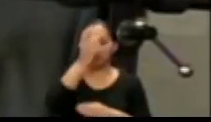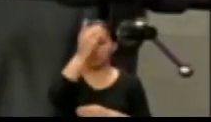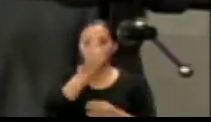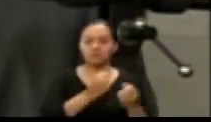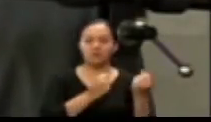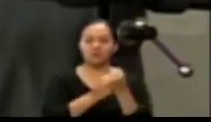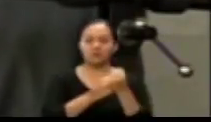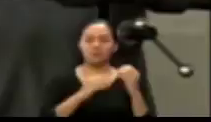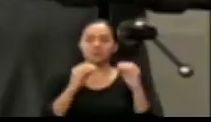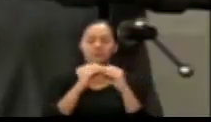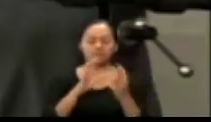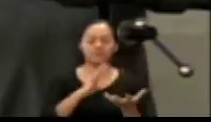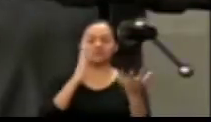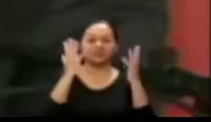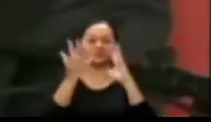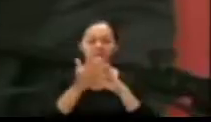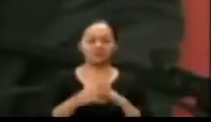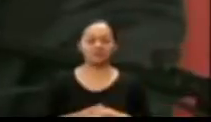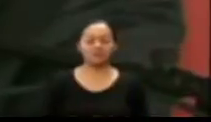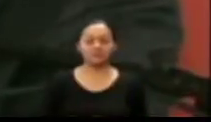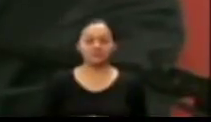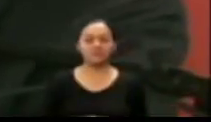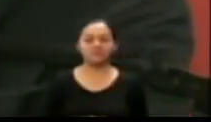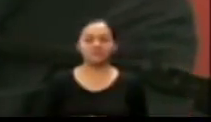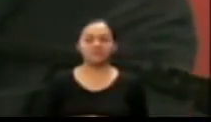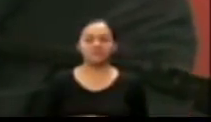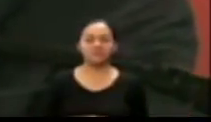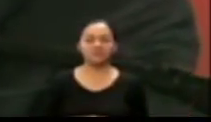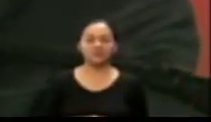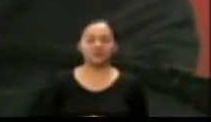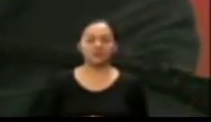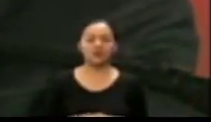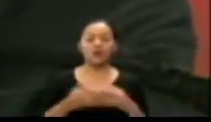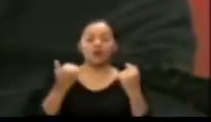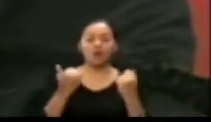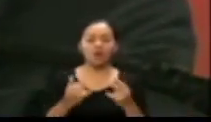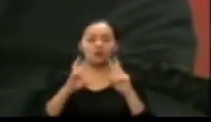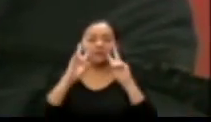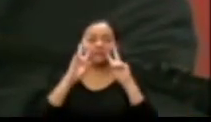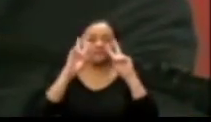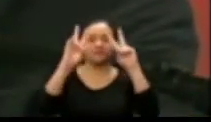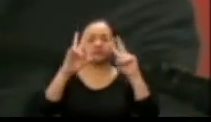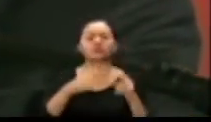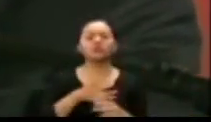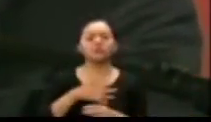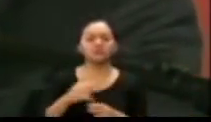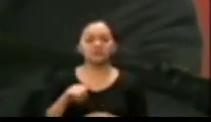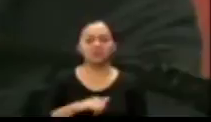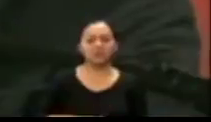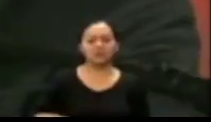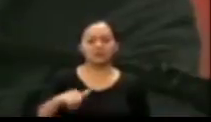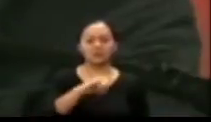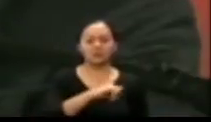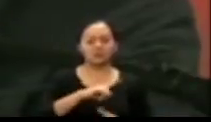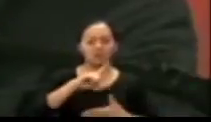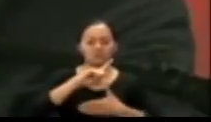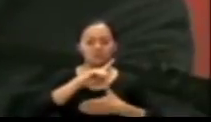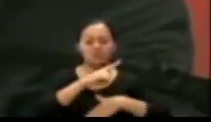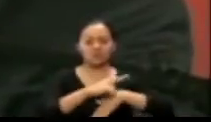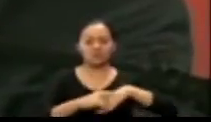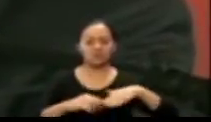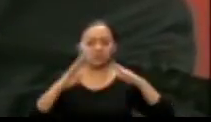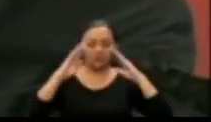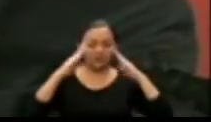de apoyar nuevamente la Revolución Ciudadana. Alexandro, en tu visión entonces, ¿cómo ves estas democracias latinoamericanas enfocadas